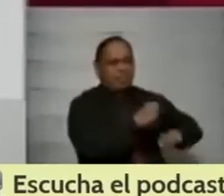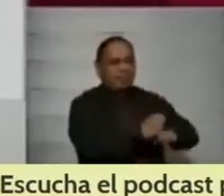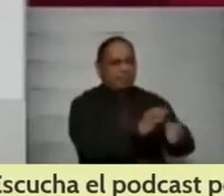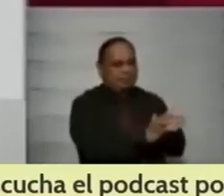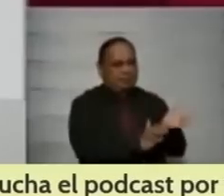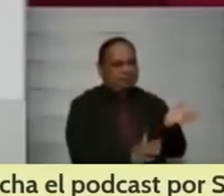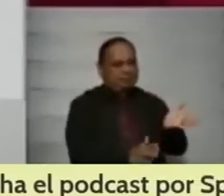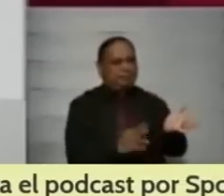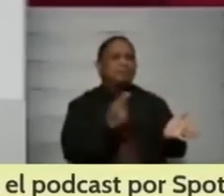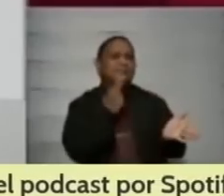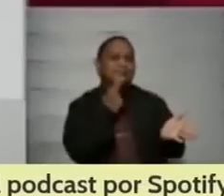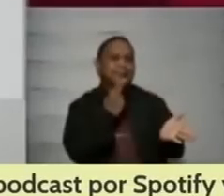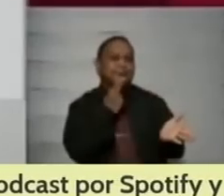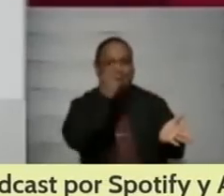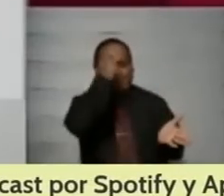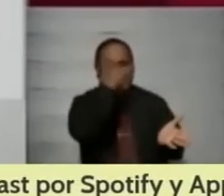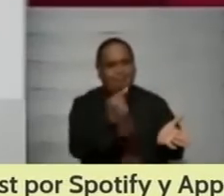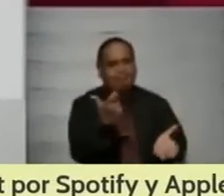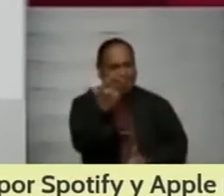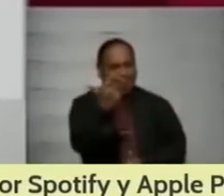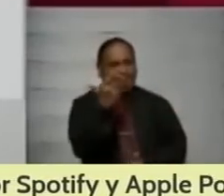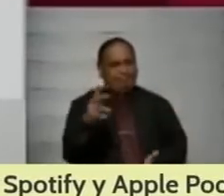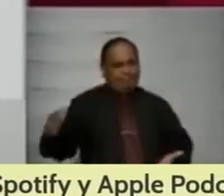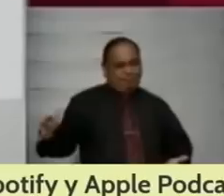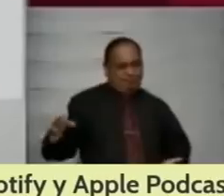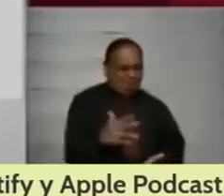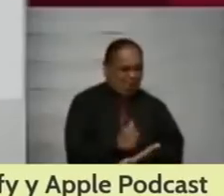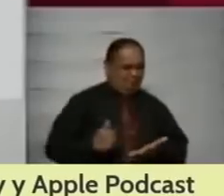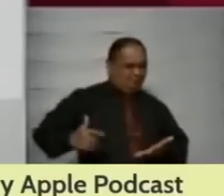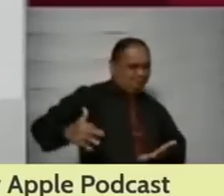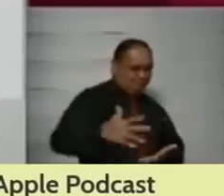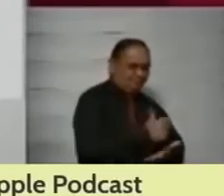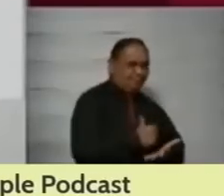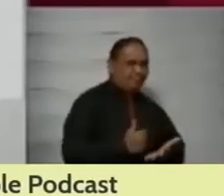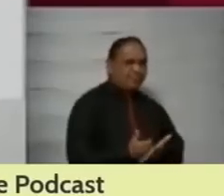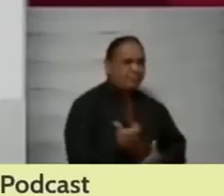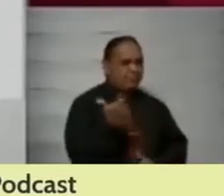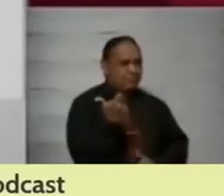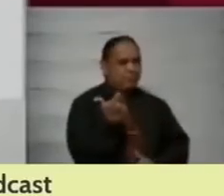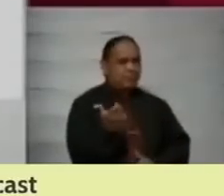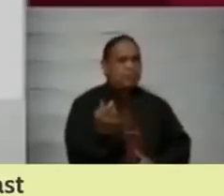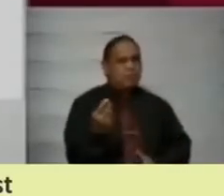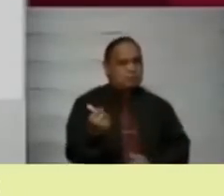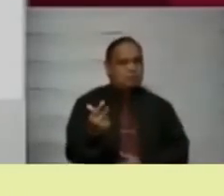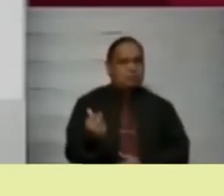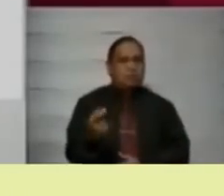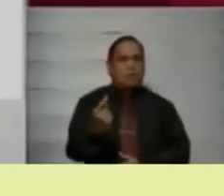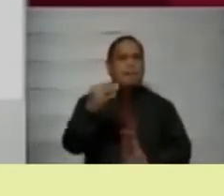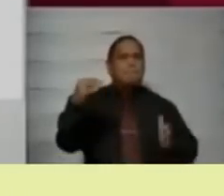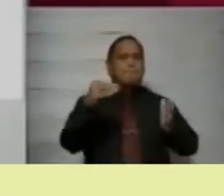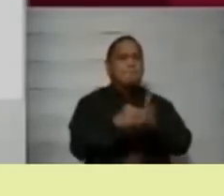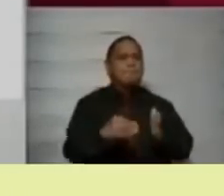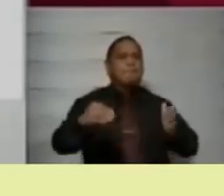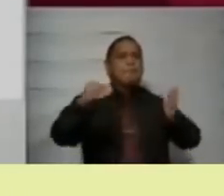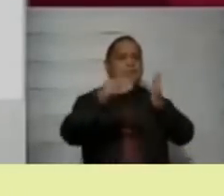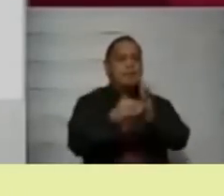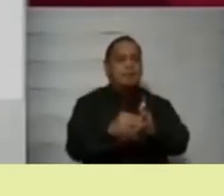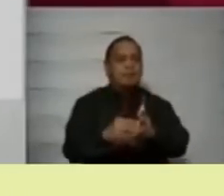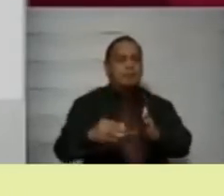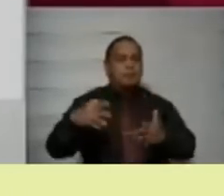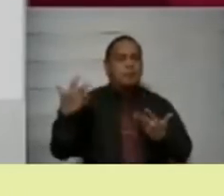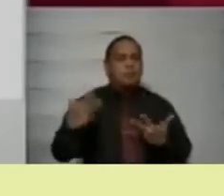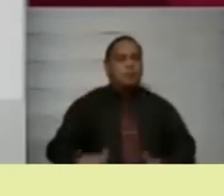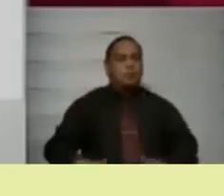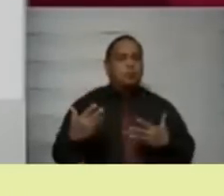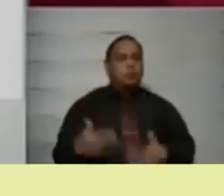está sirviendo para ese saqueo a despoblado de las finanzas, de las pocas finanzas, bueno, ni tan pocas, son como 1,000 millones que todavía andan bailando por ahí,